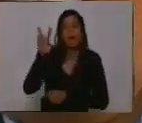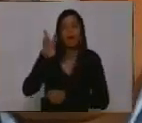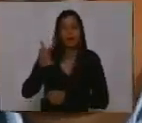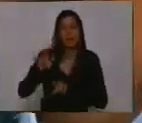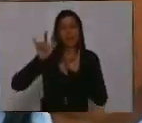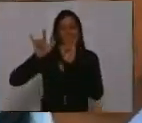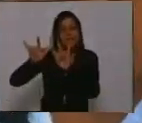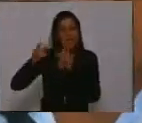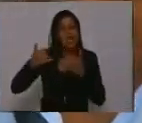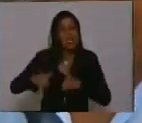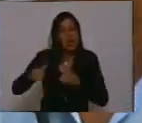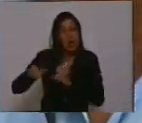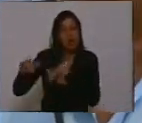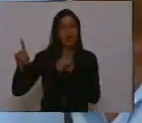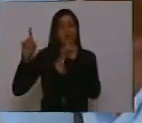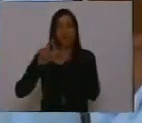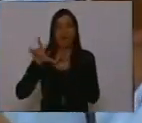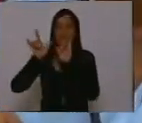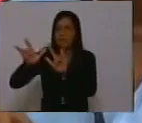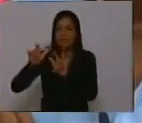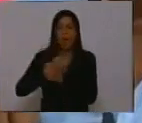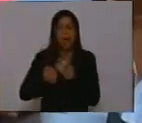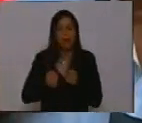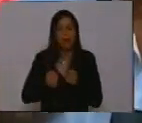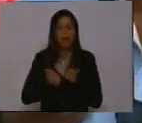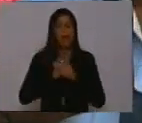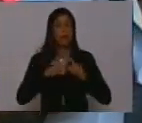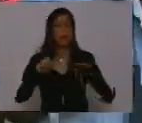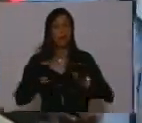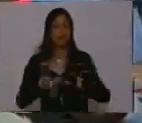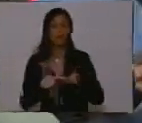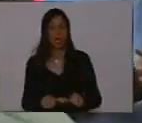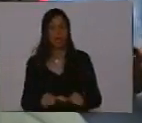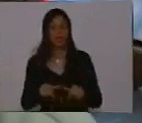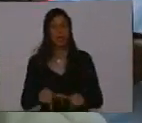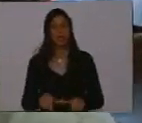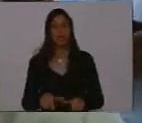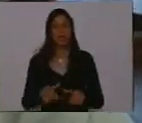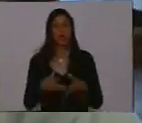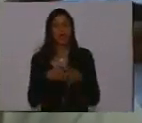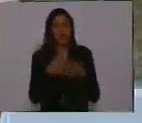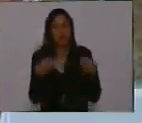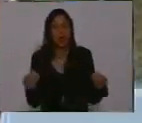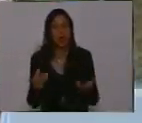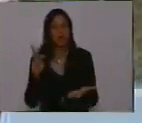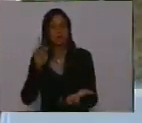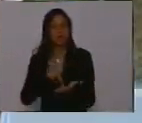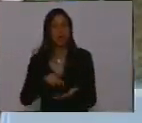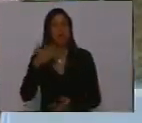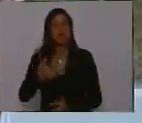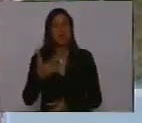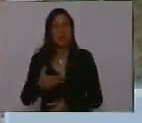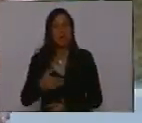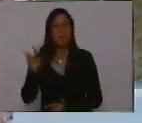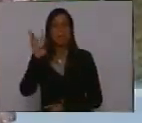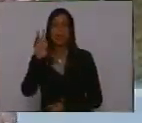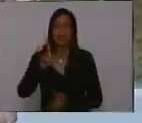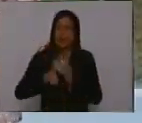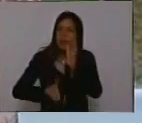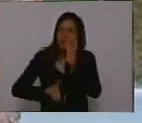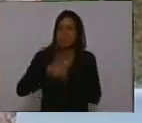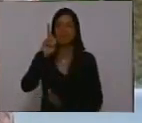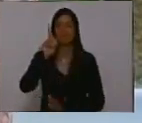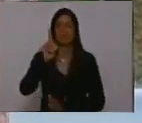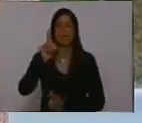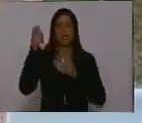de sus hijos. Pero a quienes están aquí les decimos que todo el mundo cuenta. Necesitamos construir un país como el que nos mostró